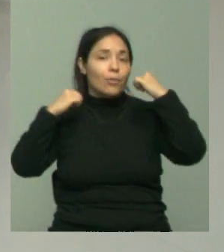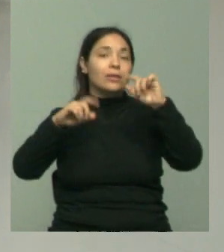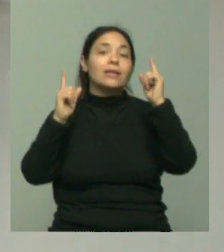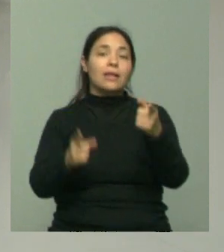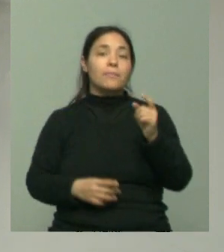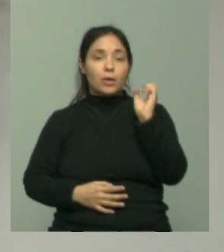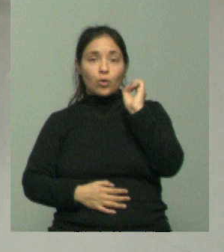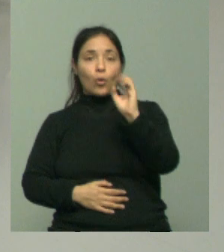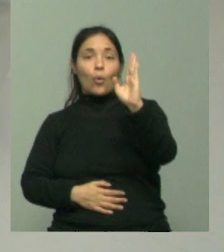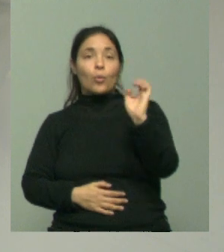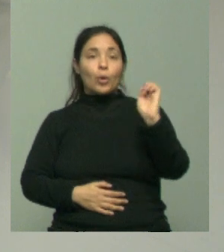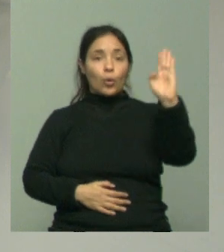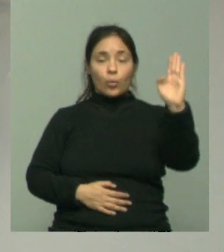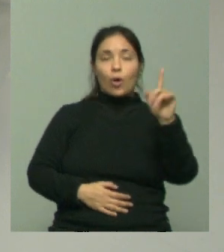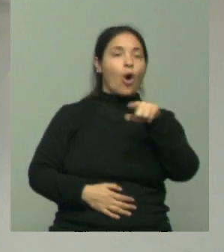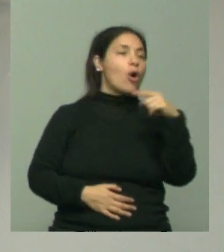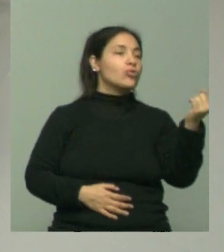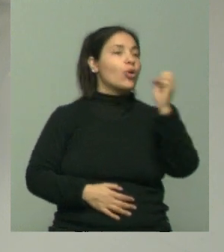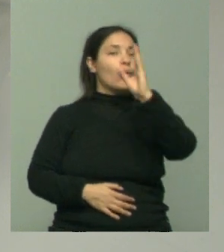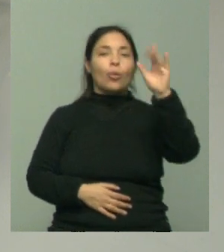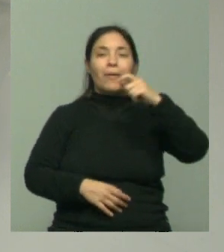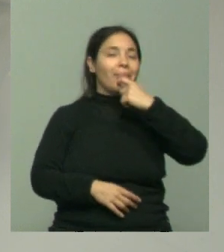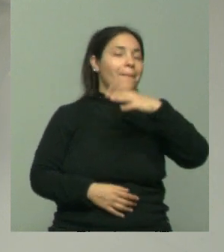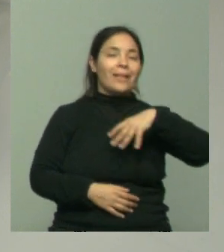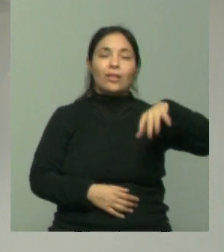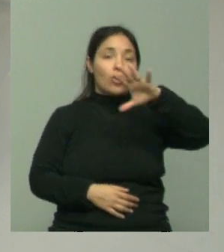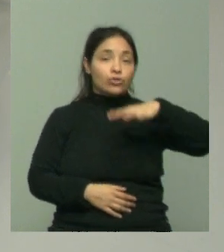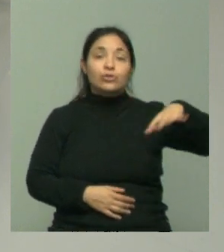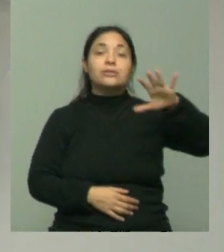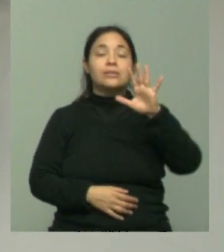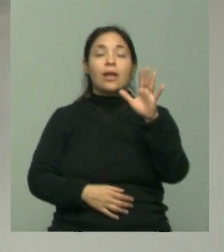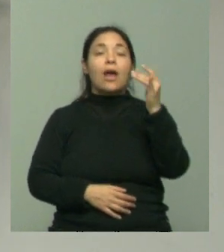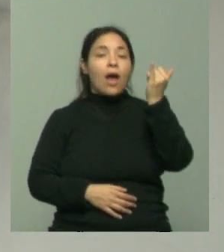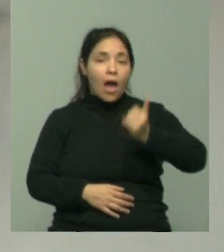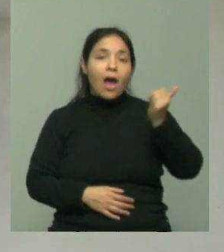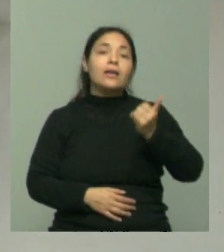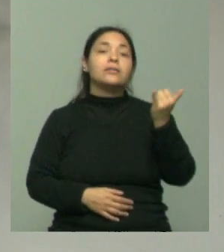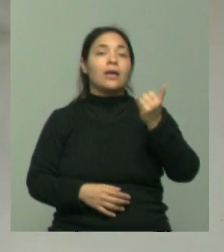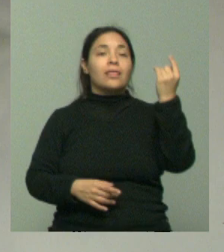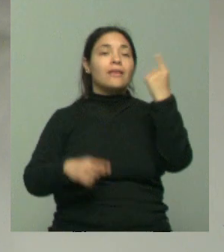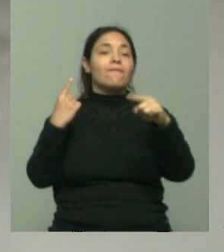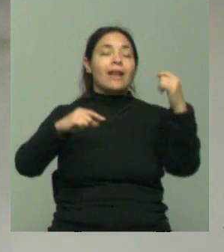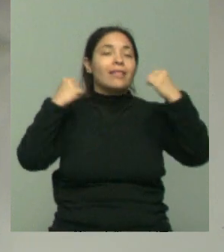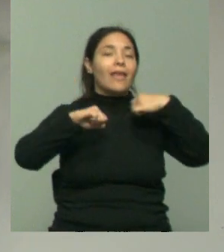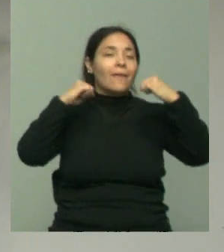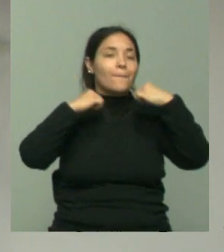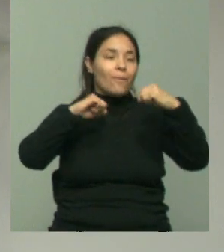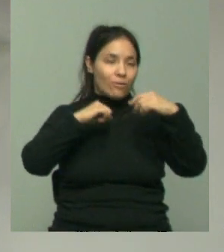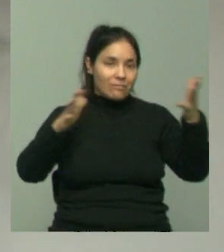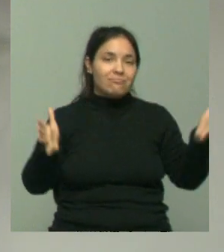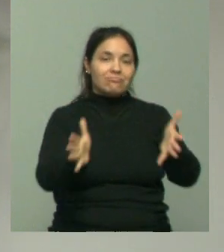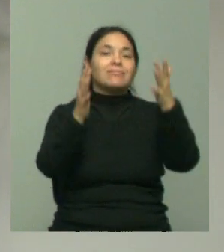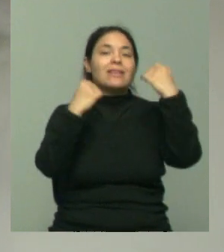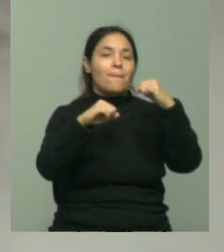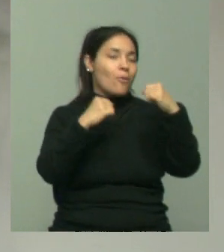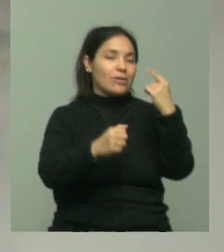ahí, pensando en clubes en general en la provincia de Mendoza, tienen distintas disciplinas donde impulsan deportes,